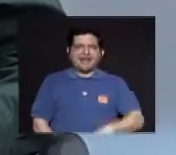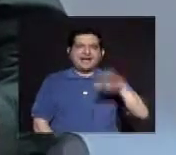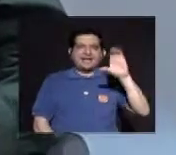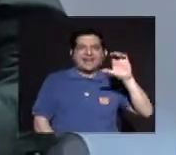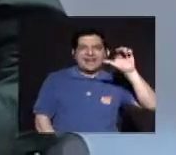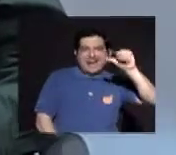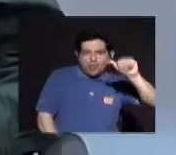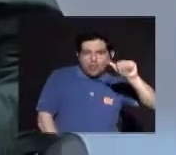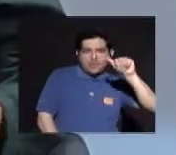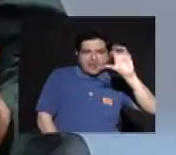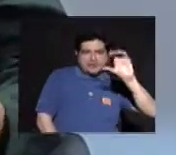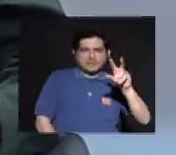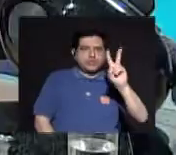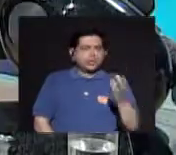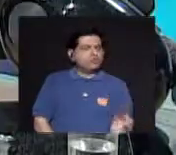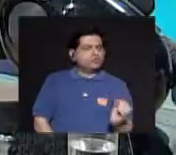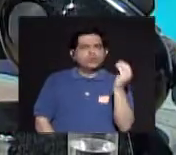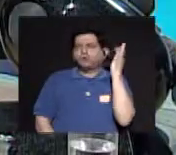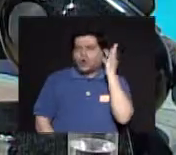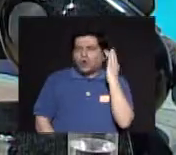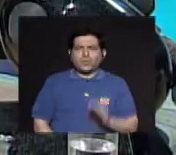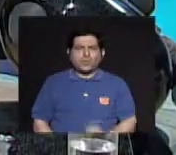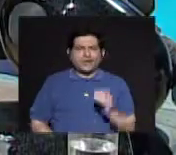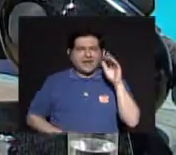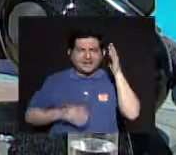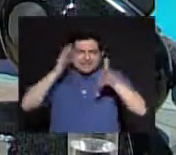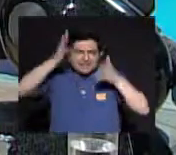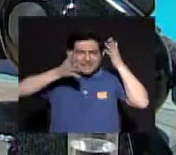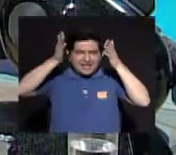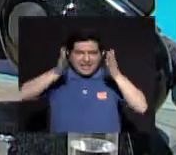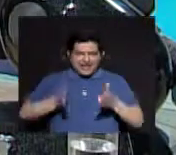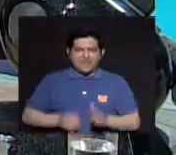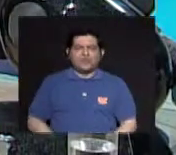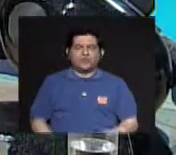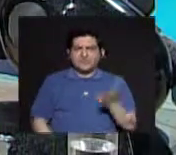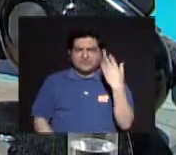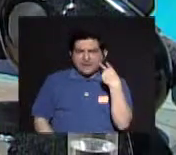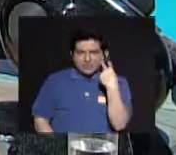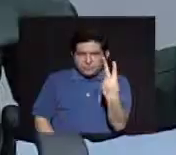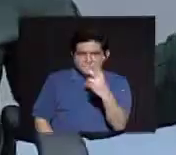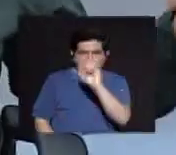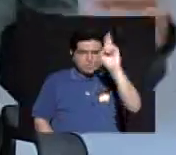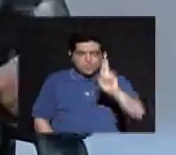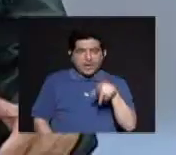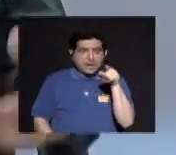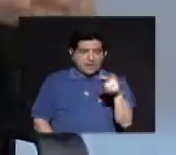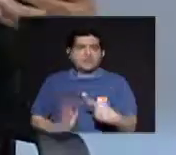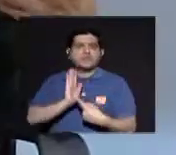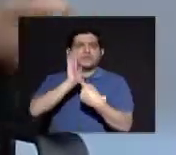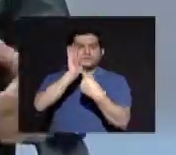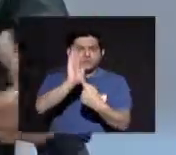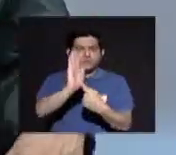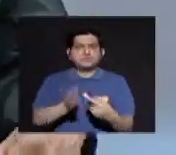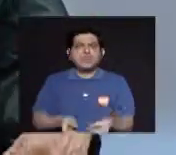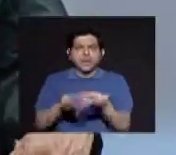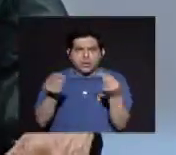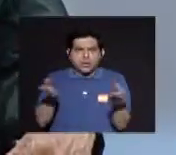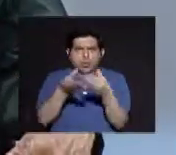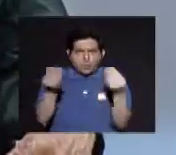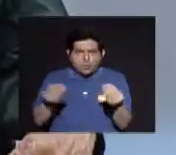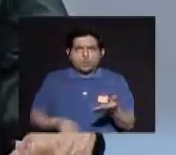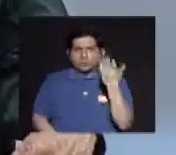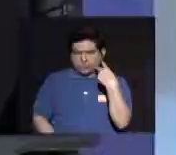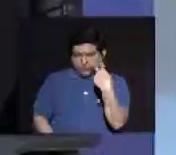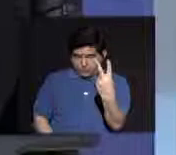Catalina Acuña Castillo son dos jóvenes creadoras audiovisuales costarricenses y nos traen un producto